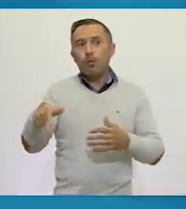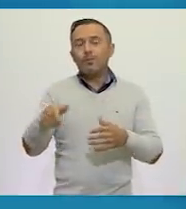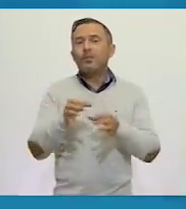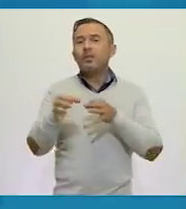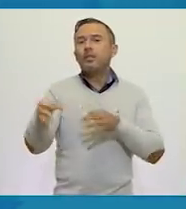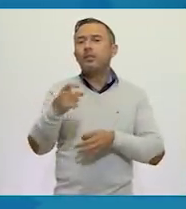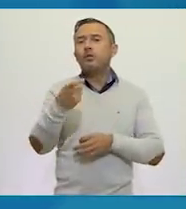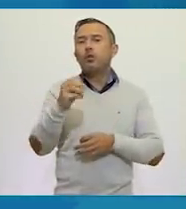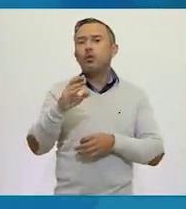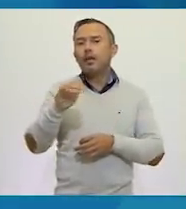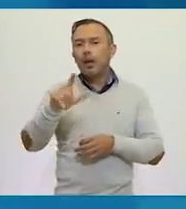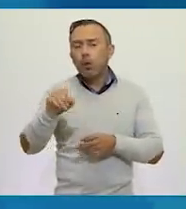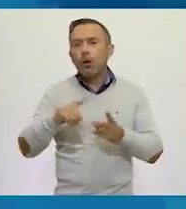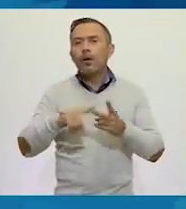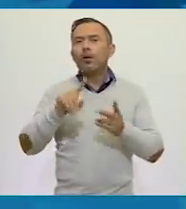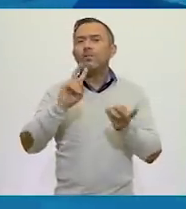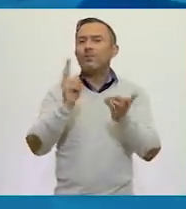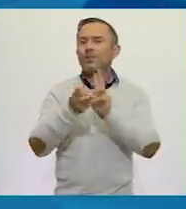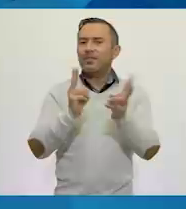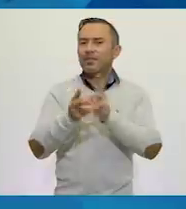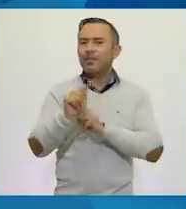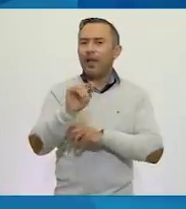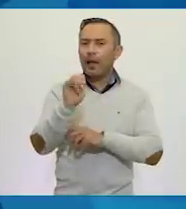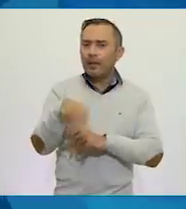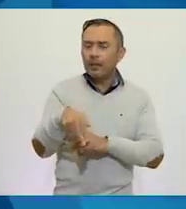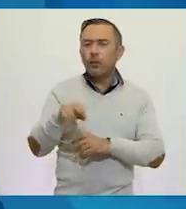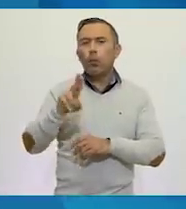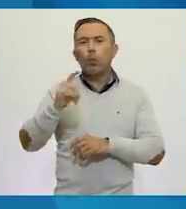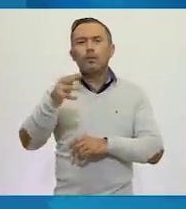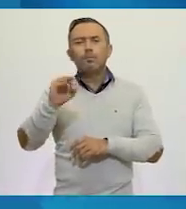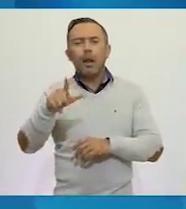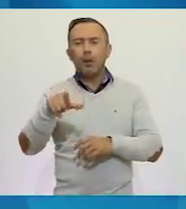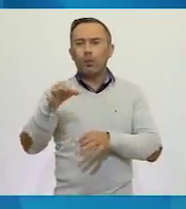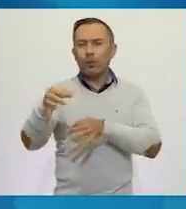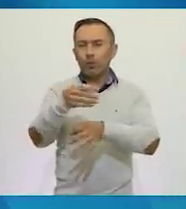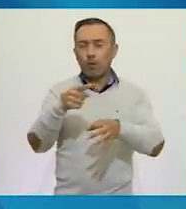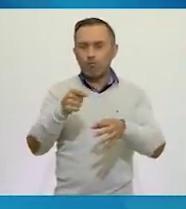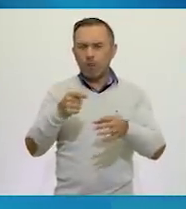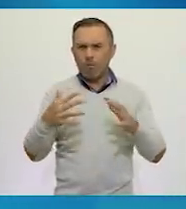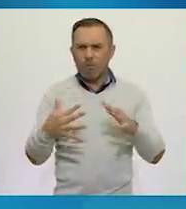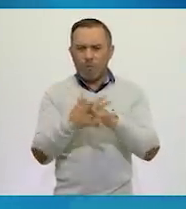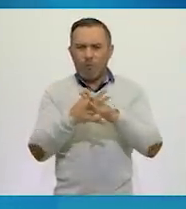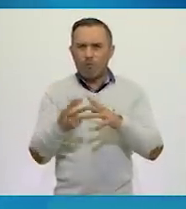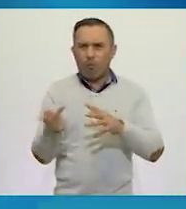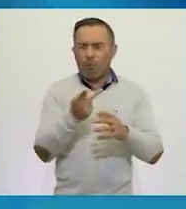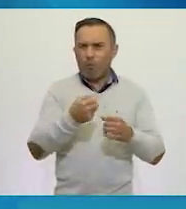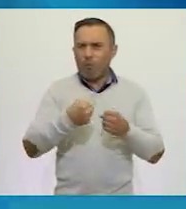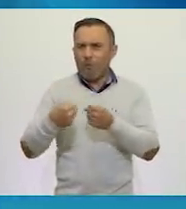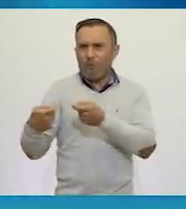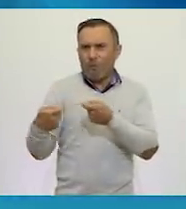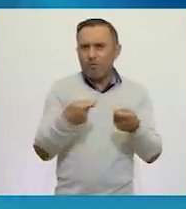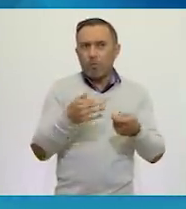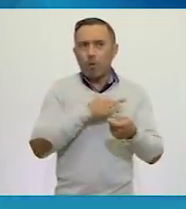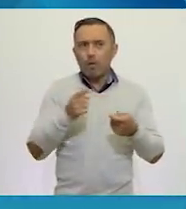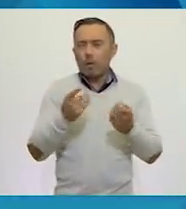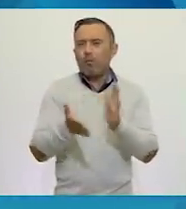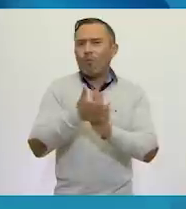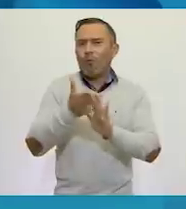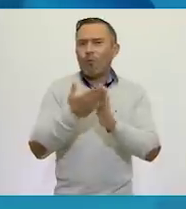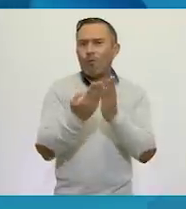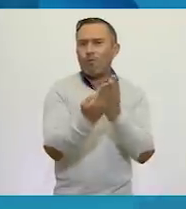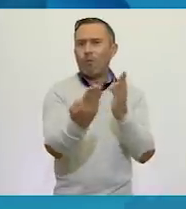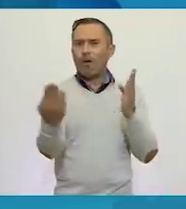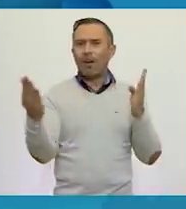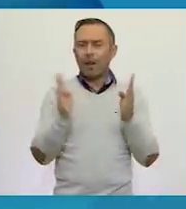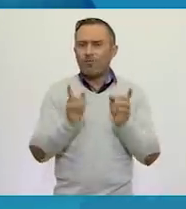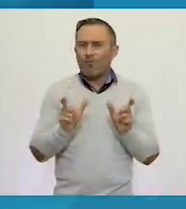Xochicalco, El Tajín, Sachila y Uxmal. La lucha de poderes resultó en un fortalecimiento militar. Entre murallas y fortalezas, el incremento de